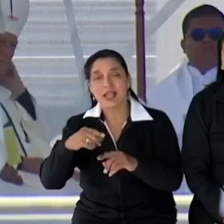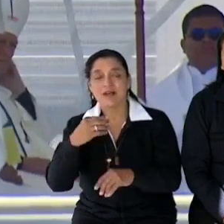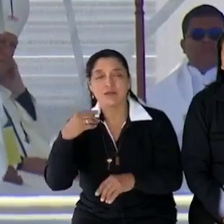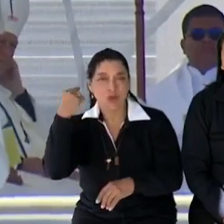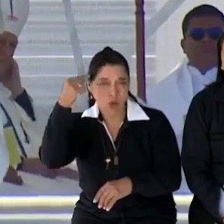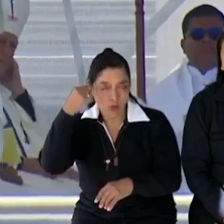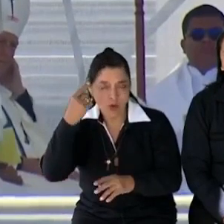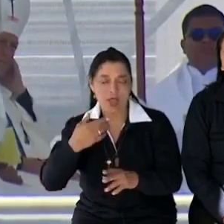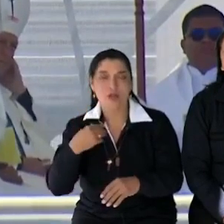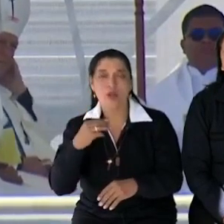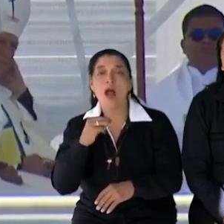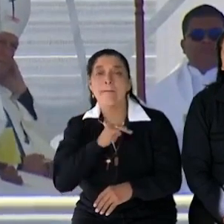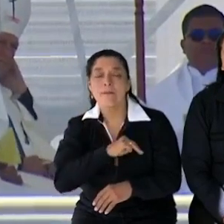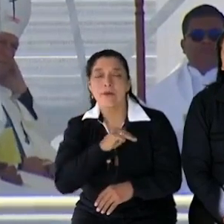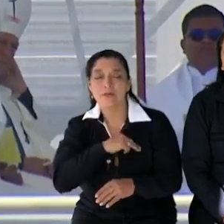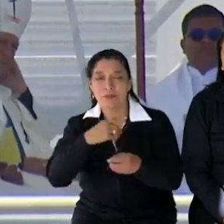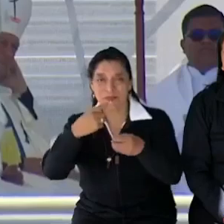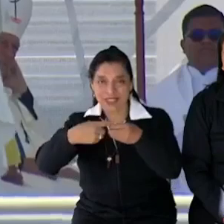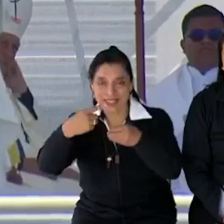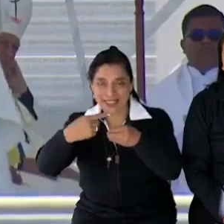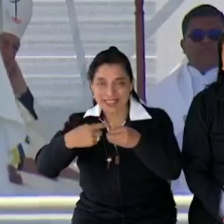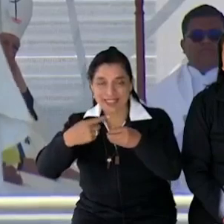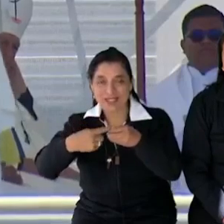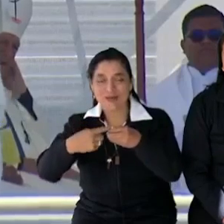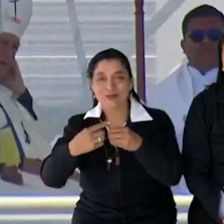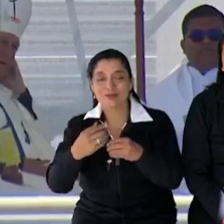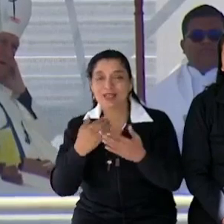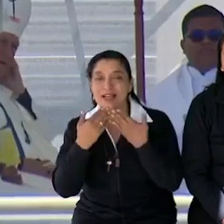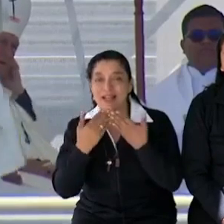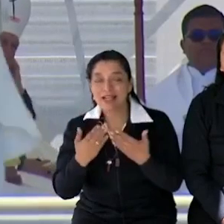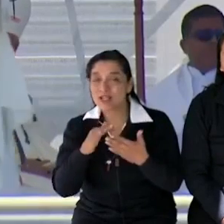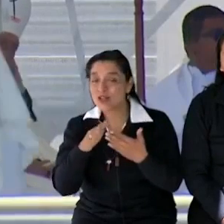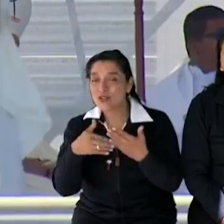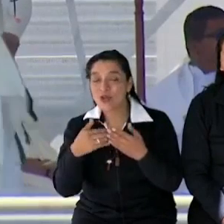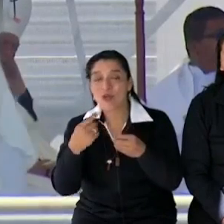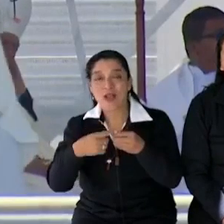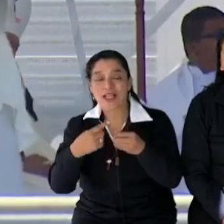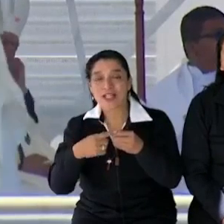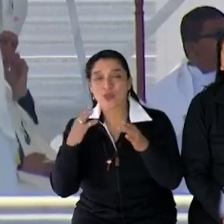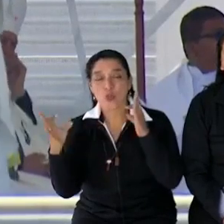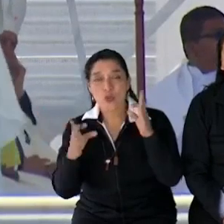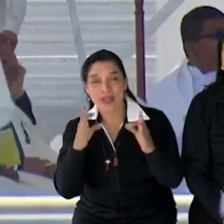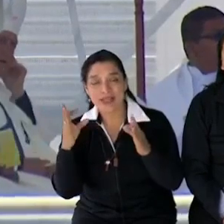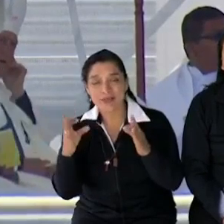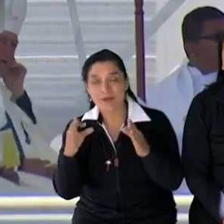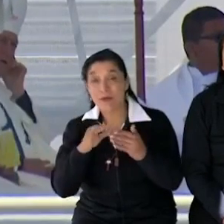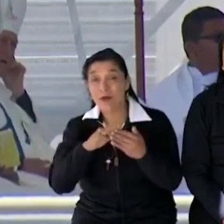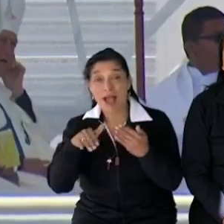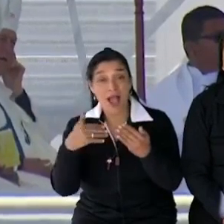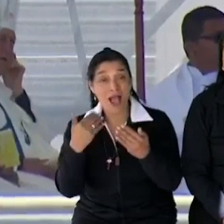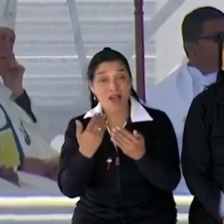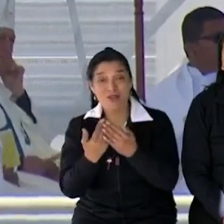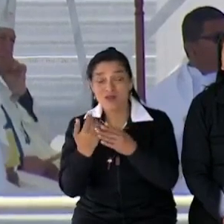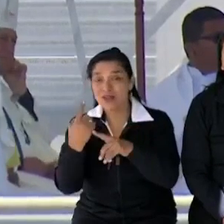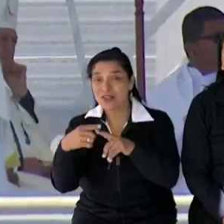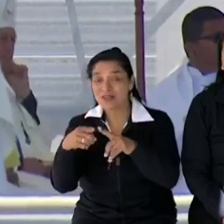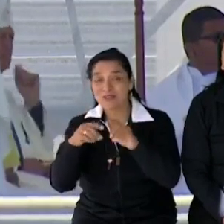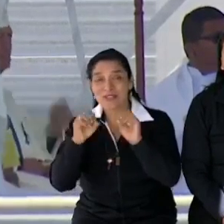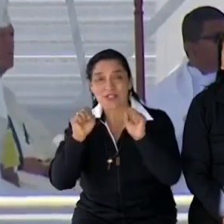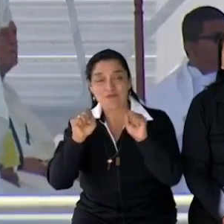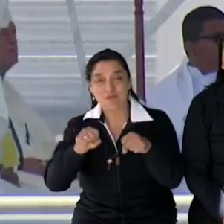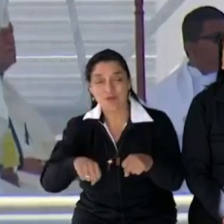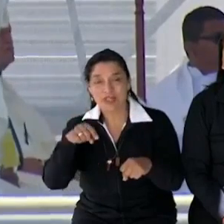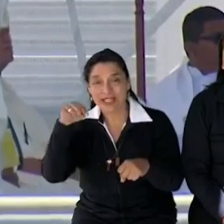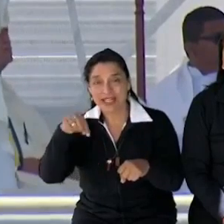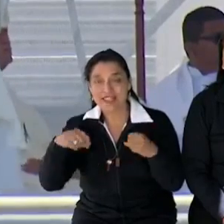al municipio de Quito, a Quito Turismo, a todos los que han hecho posible